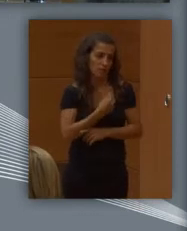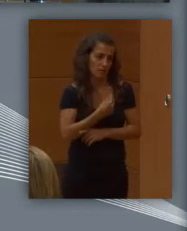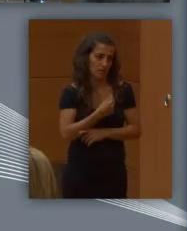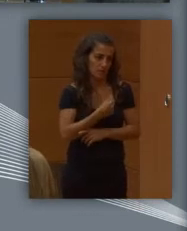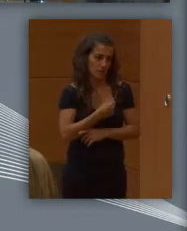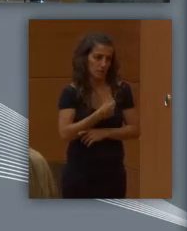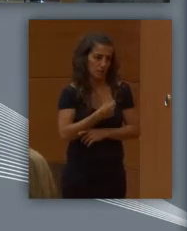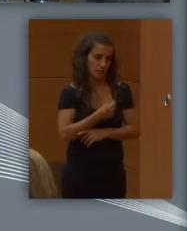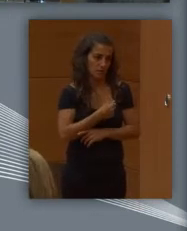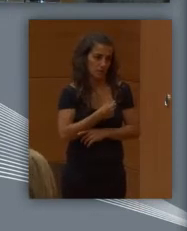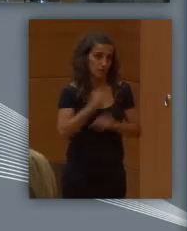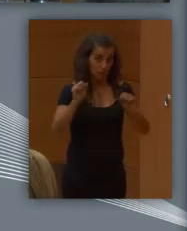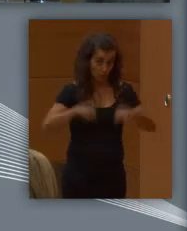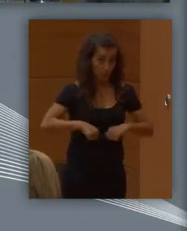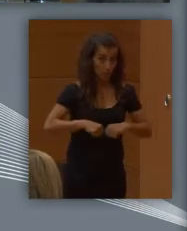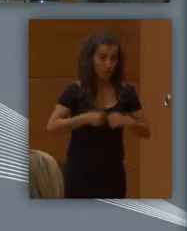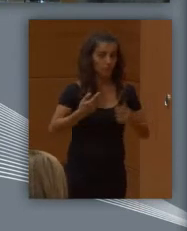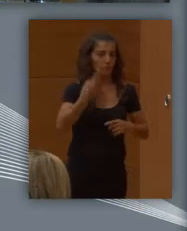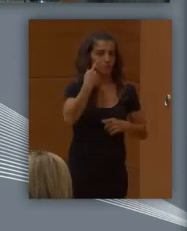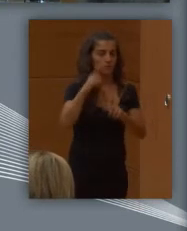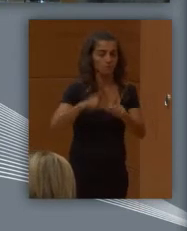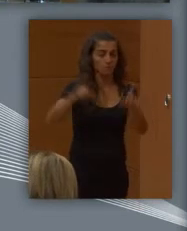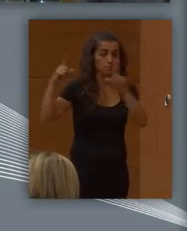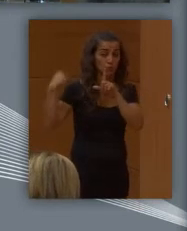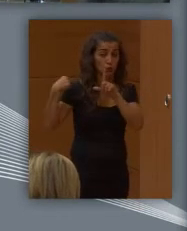Bueno, ahí les he pintado